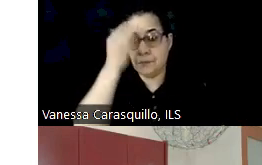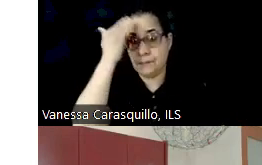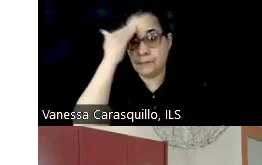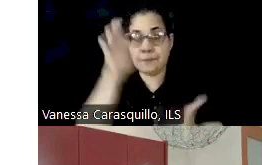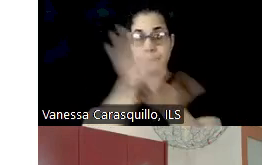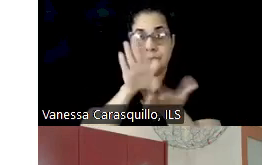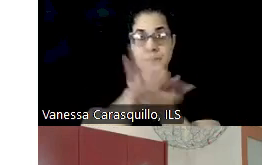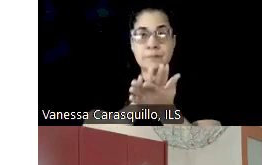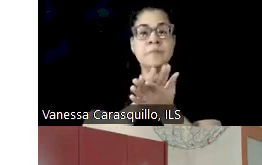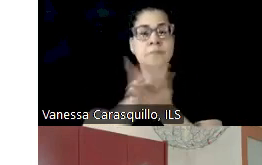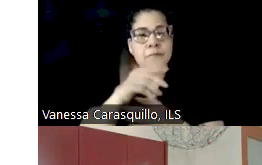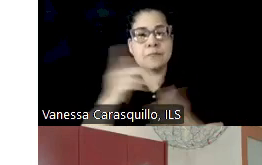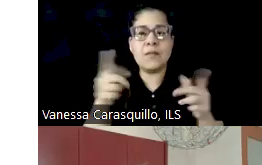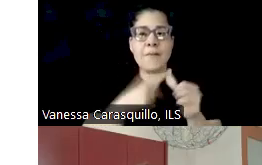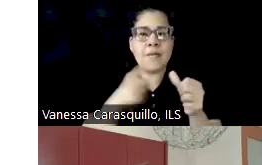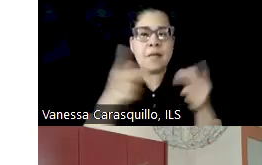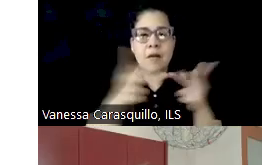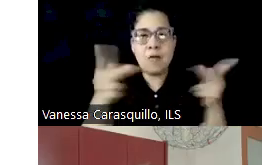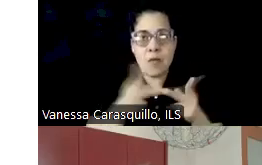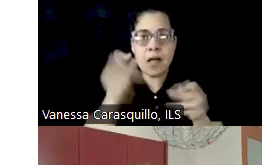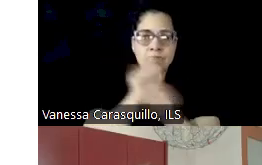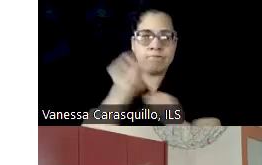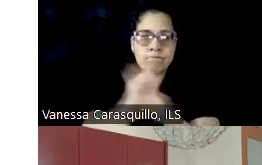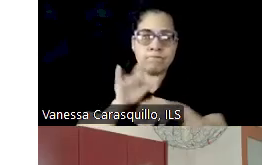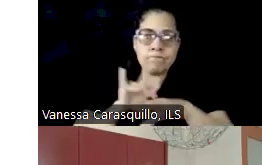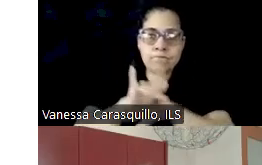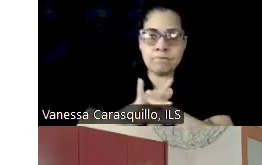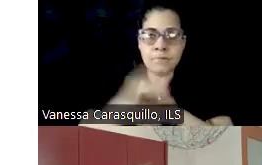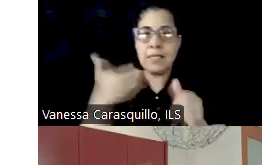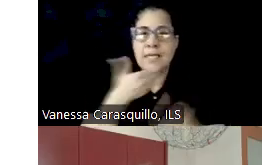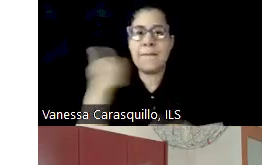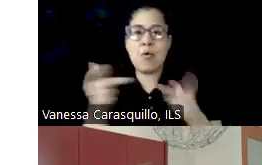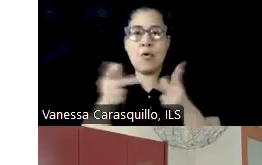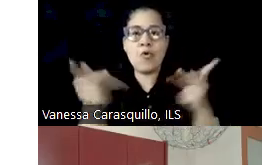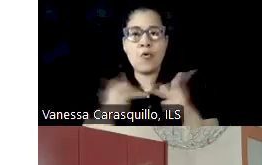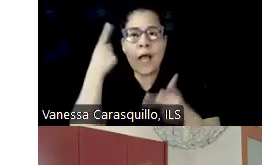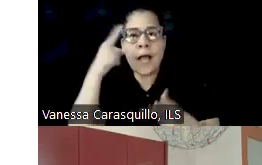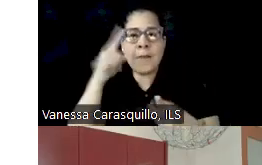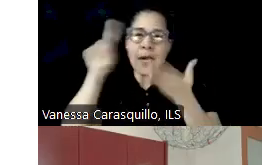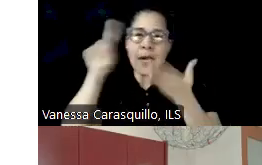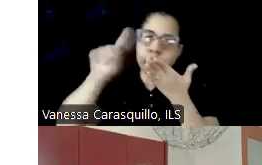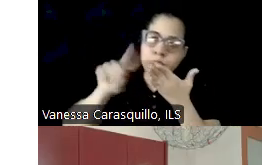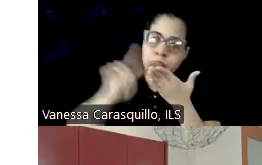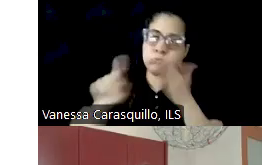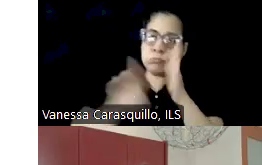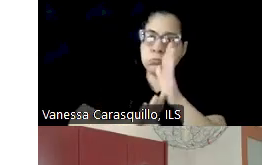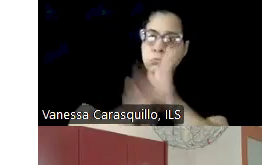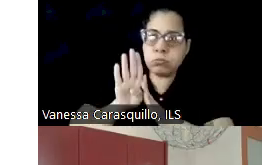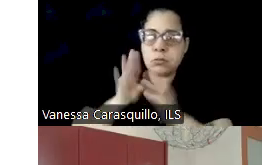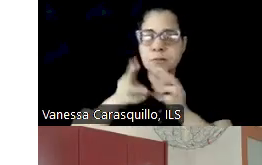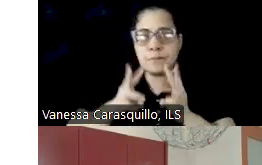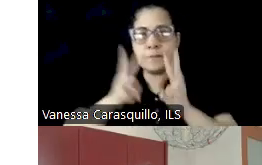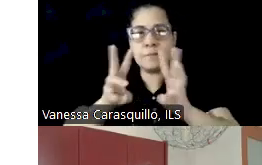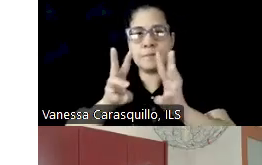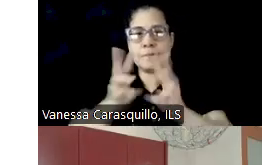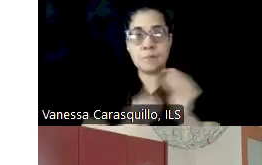de identificación temprana de intervención y el mejor laboratorio que podemos tener para crear y seguir desarrollando estrategias más